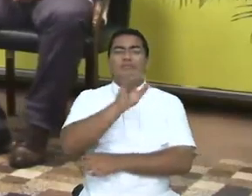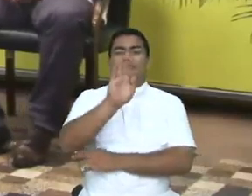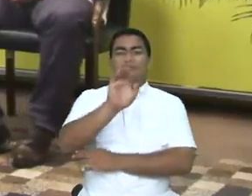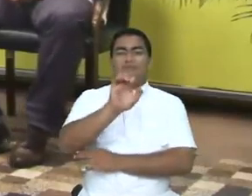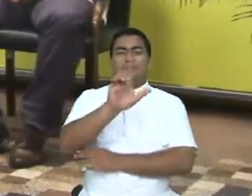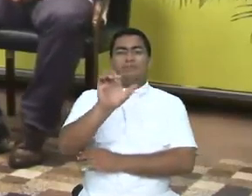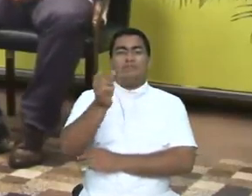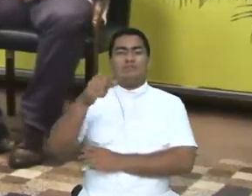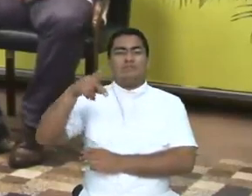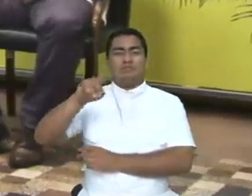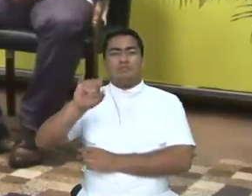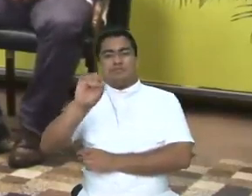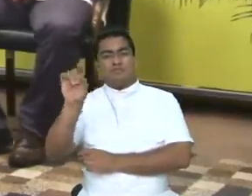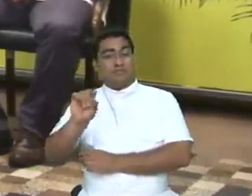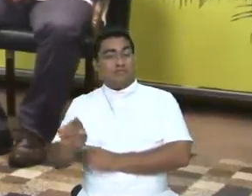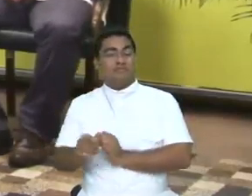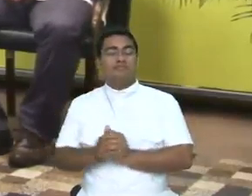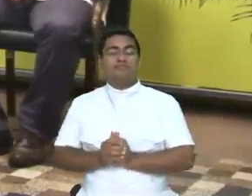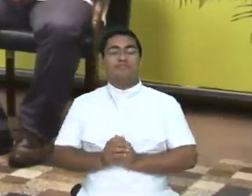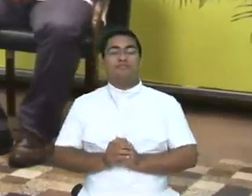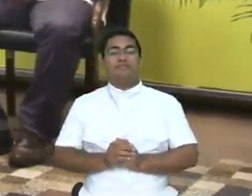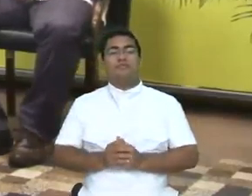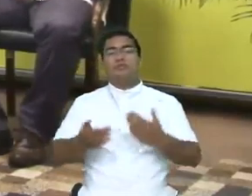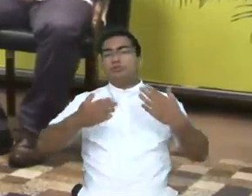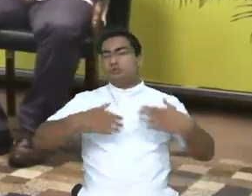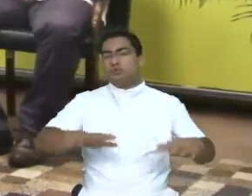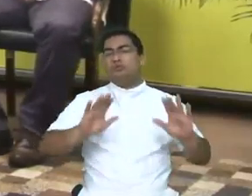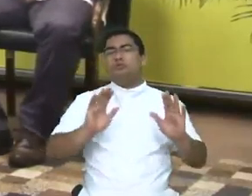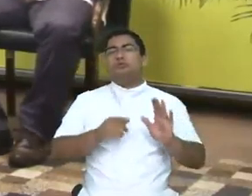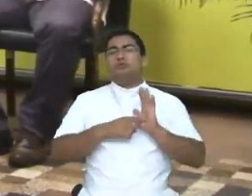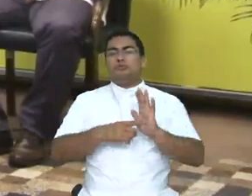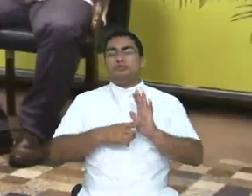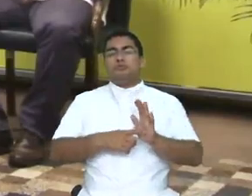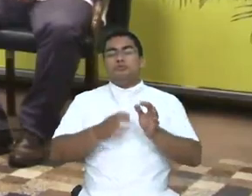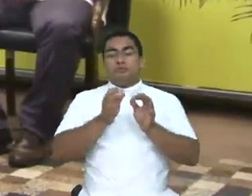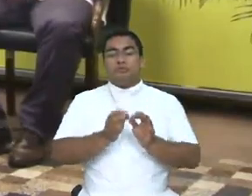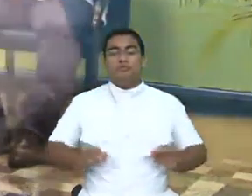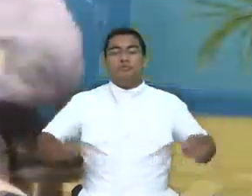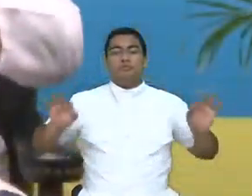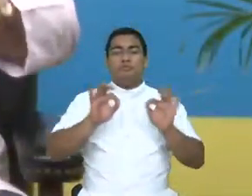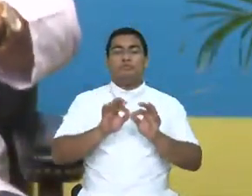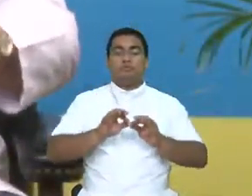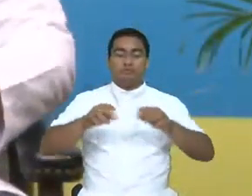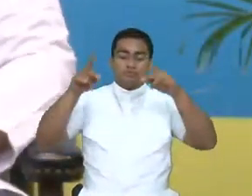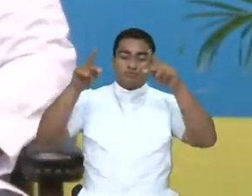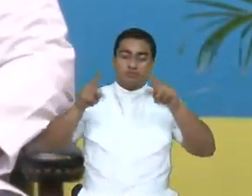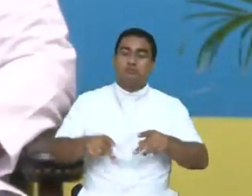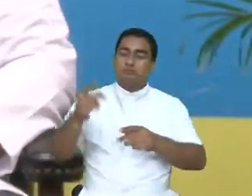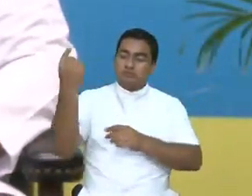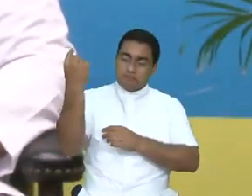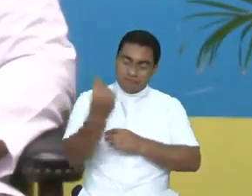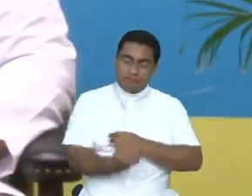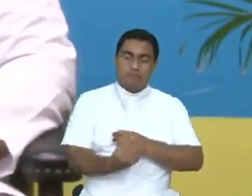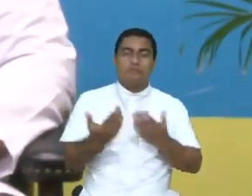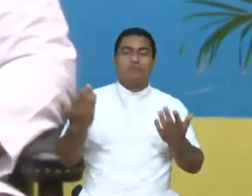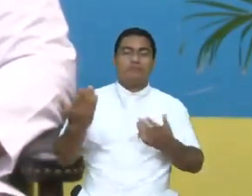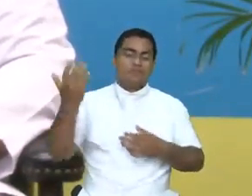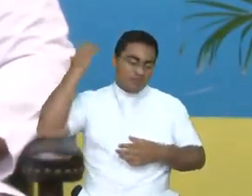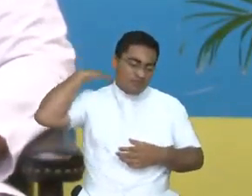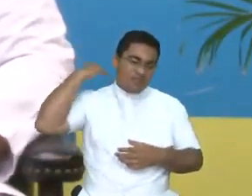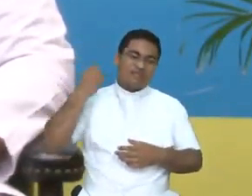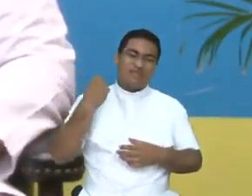estas enfermedades? Normalmente, como le decía, lo primero que hay que investigar, cuando un paciente acude por dolor lumbar,